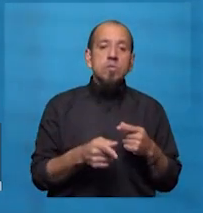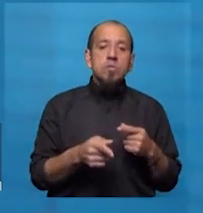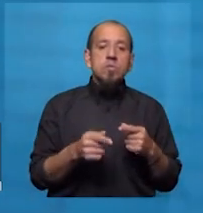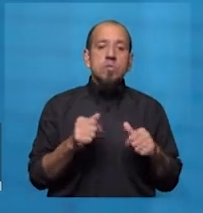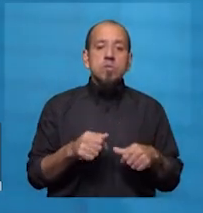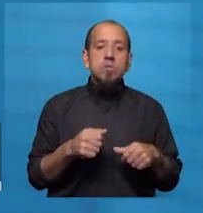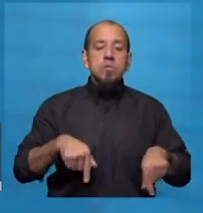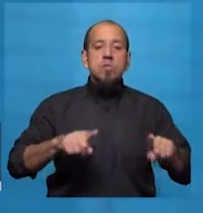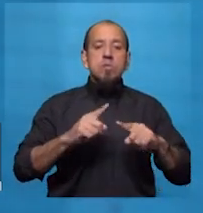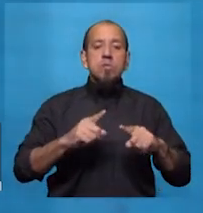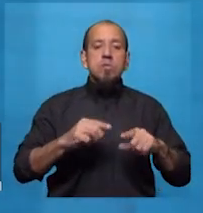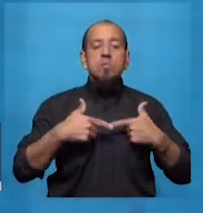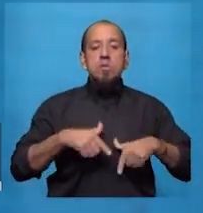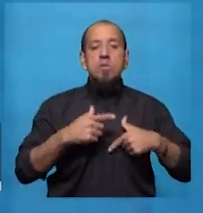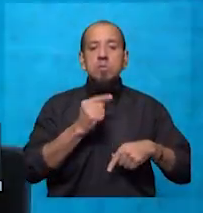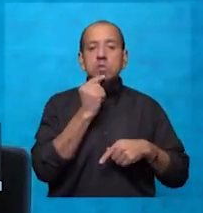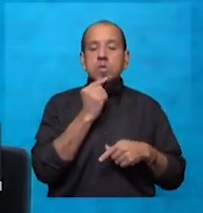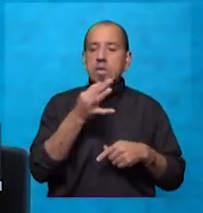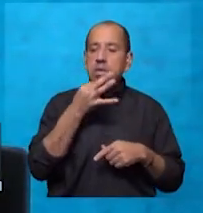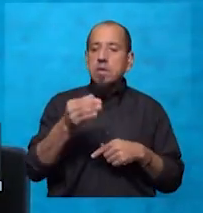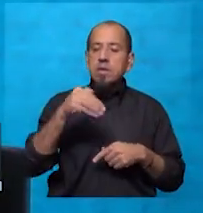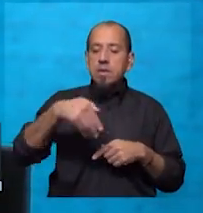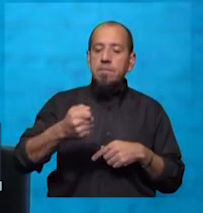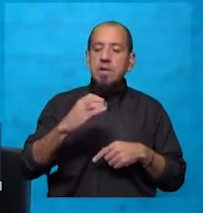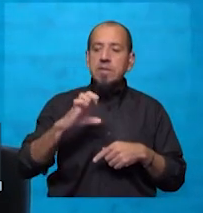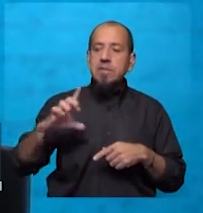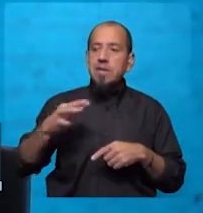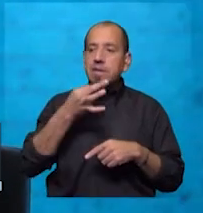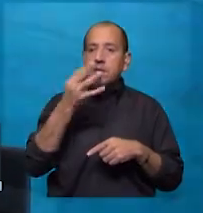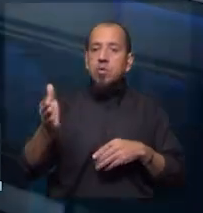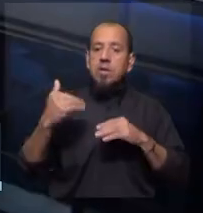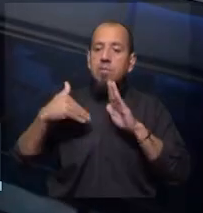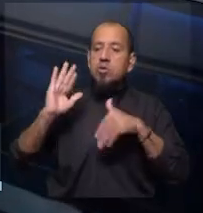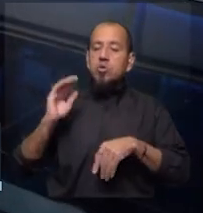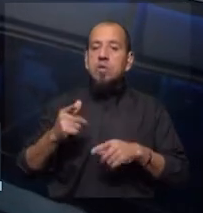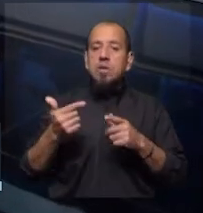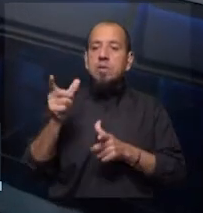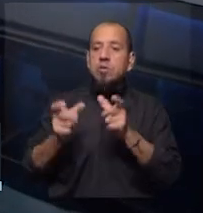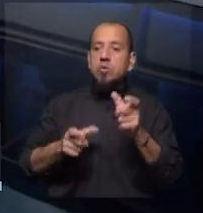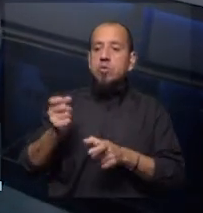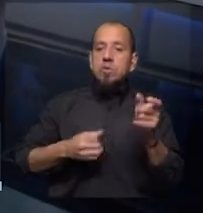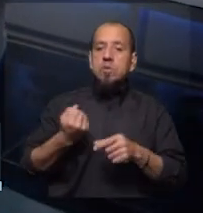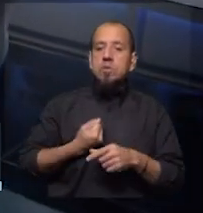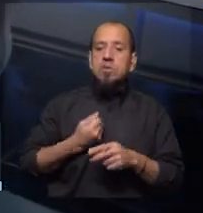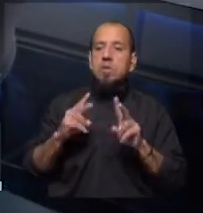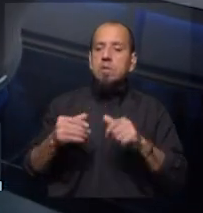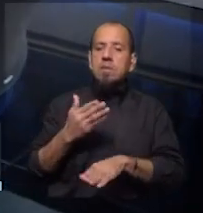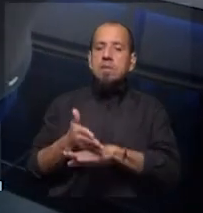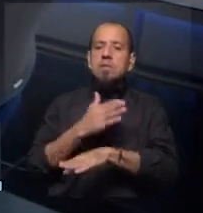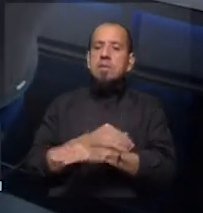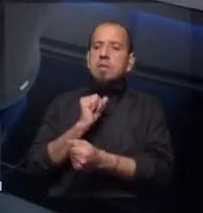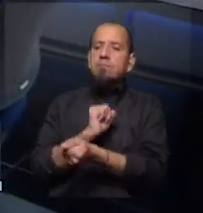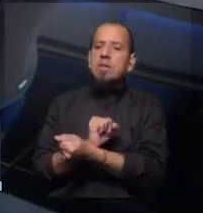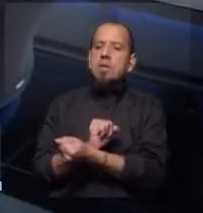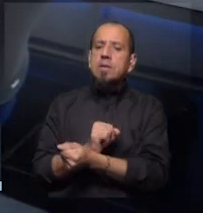en la cúpula del Ministerio del interior ya que mencionas a Massiel Maciel ha dicho que la mayoría de los homicidios tiene como protagonistas a personas con antecedentes penales y que